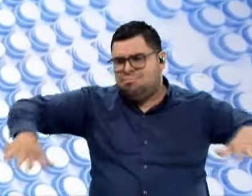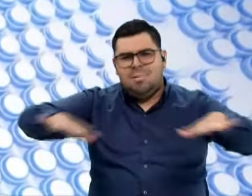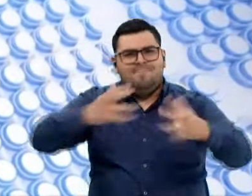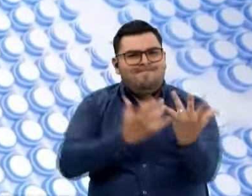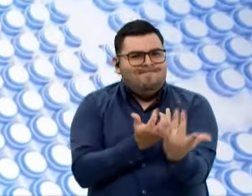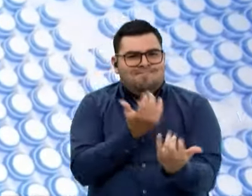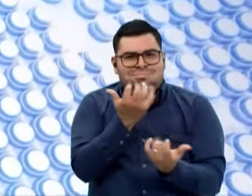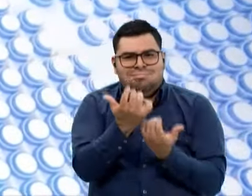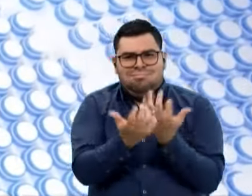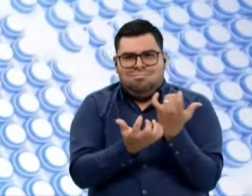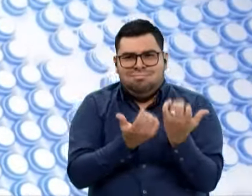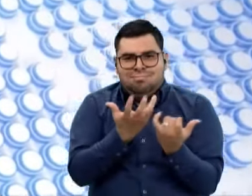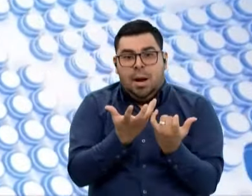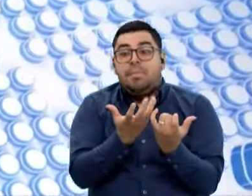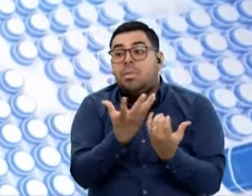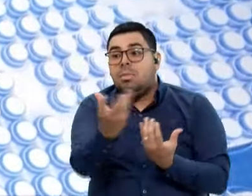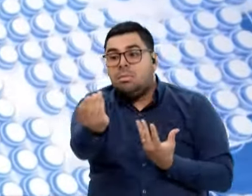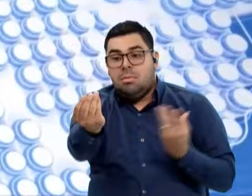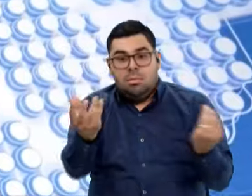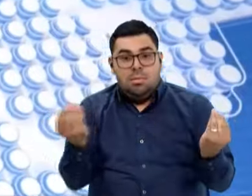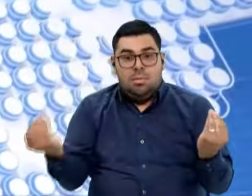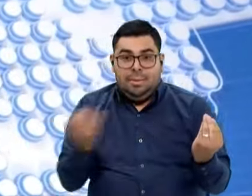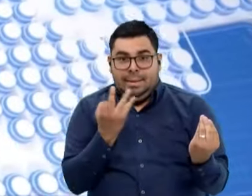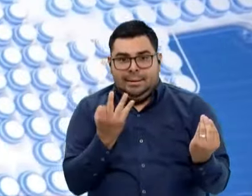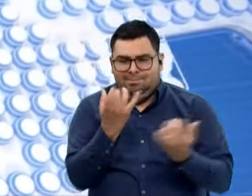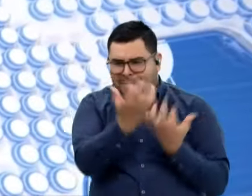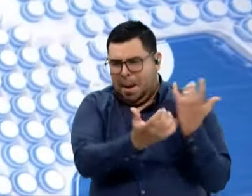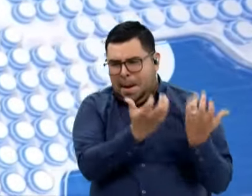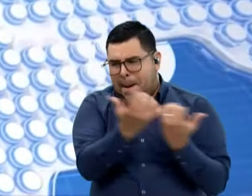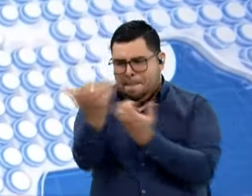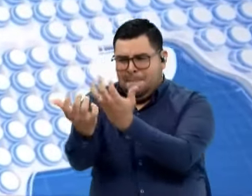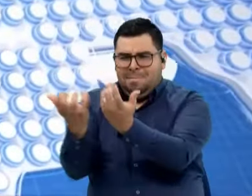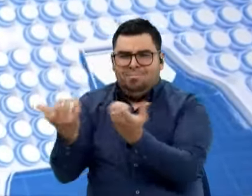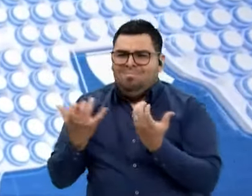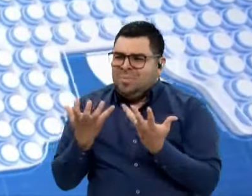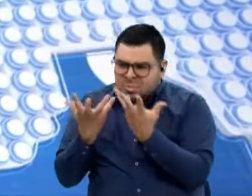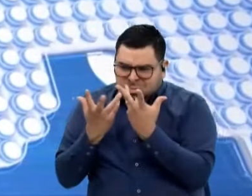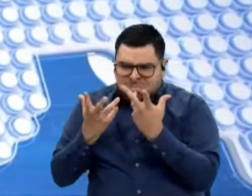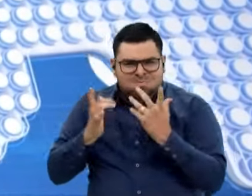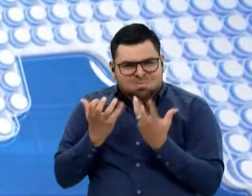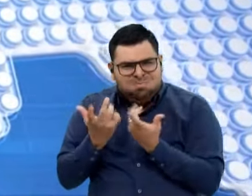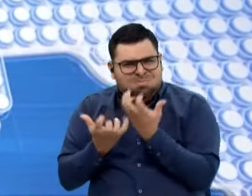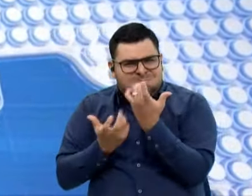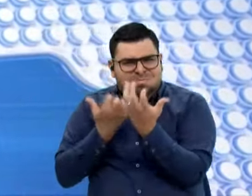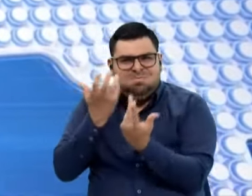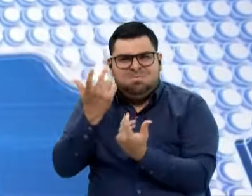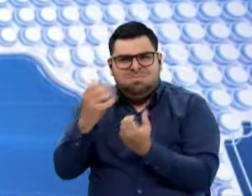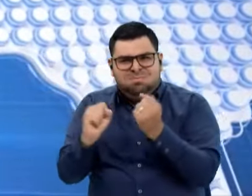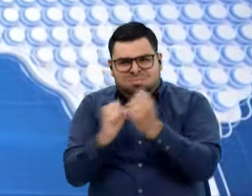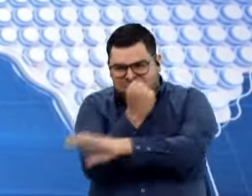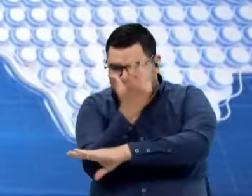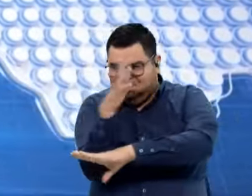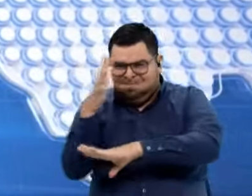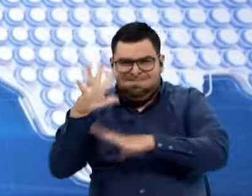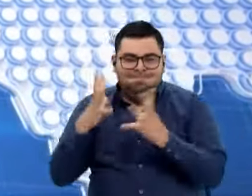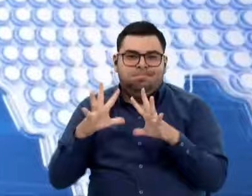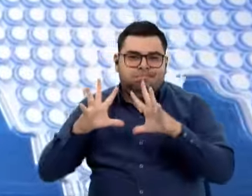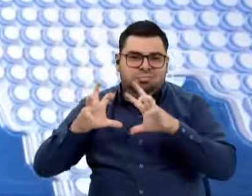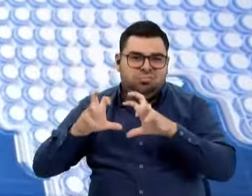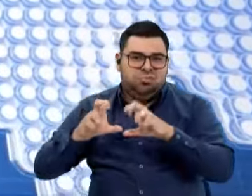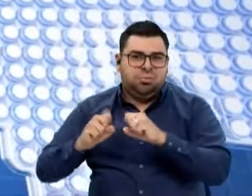con tres focos preocupantes que acabaron con gran parte de las especies nativas de esta fuente de vida para Santander.